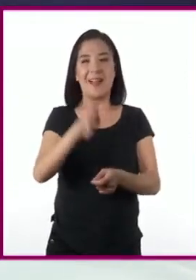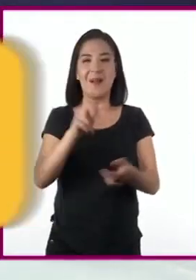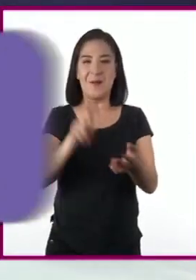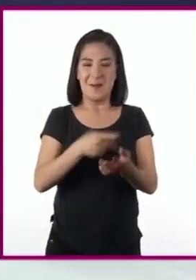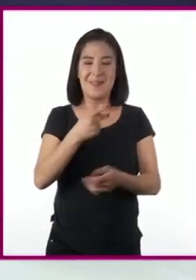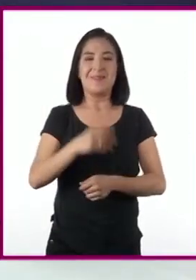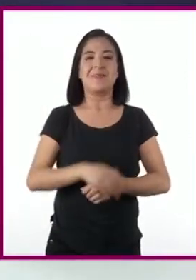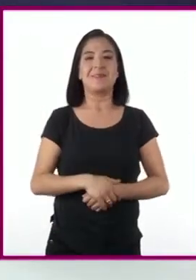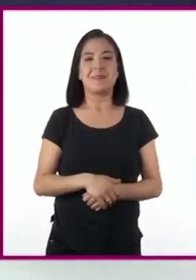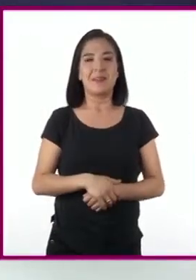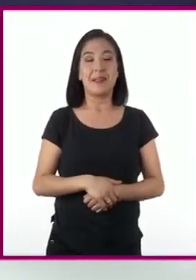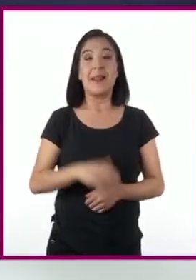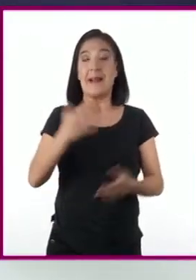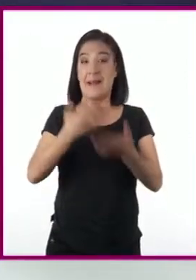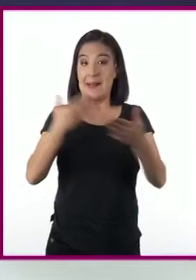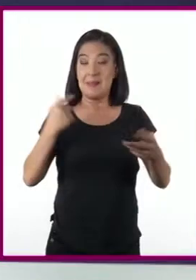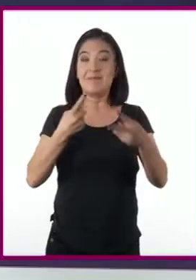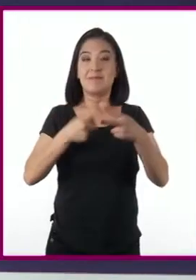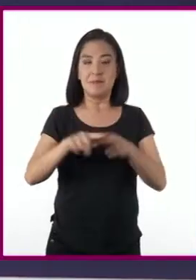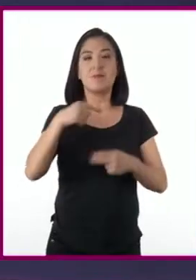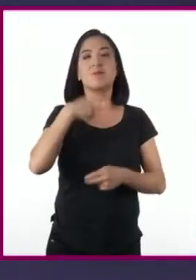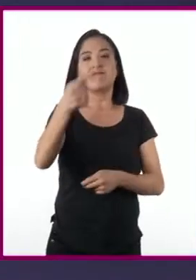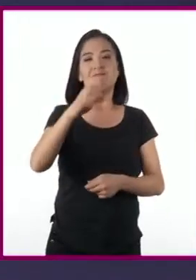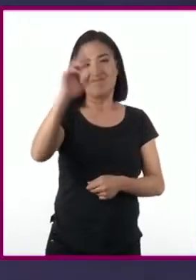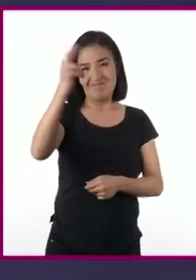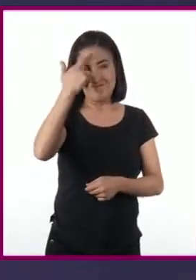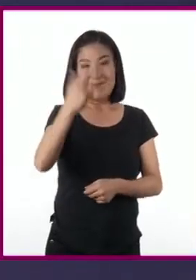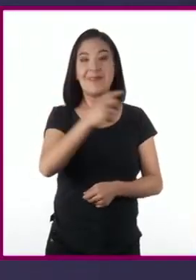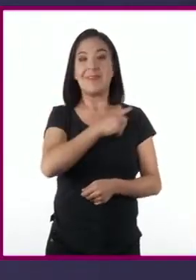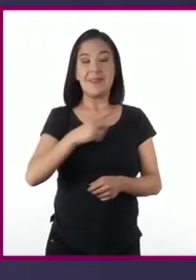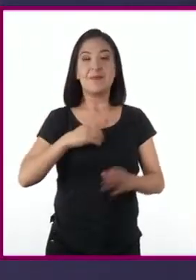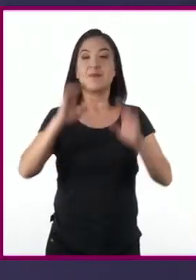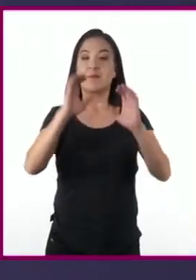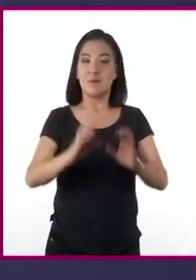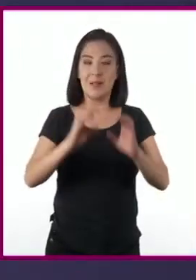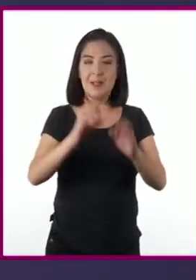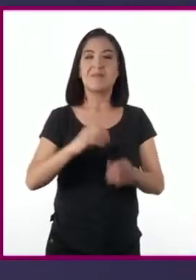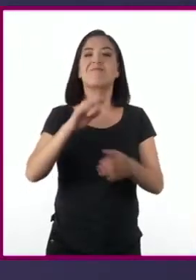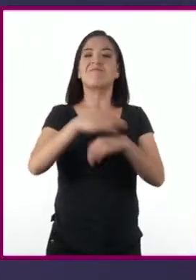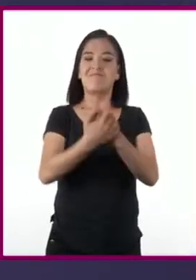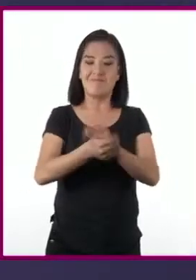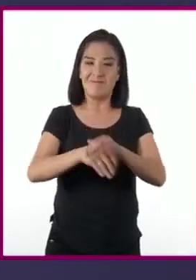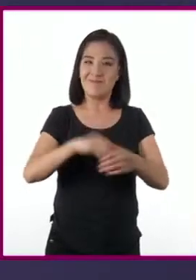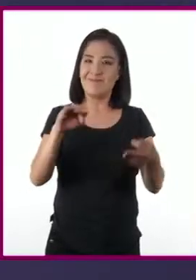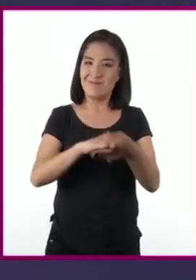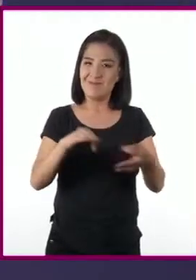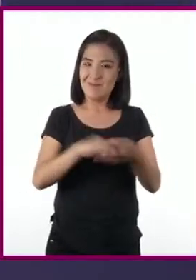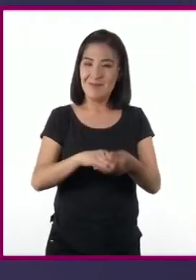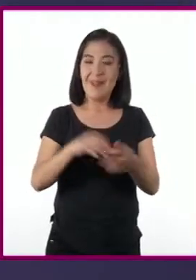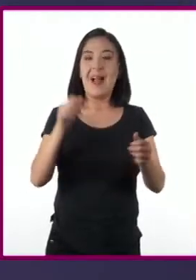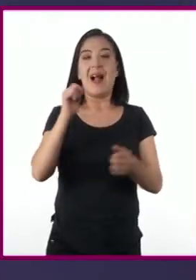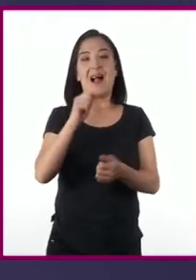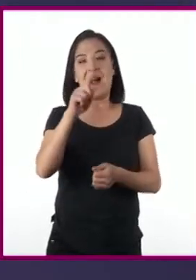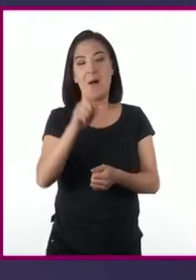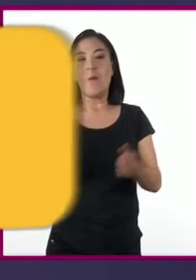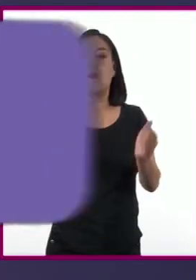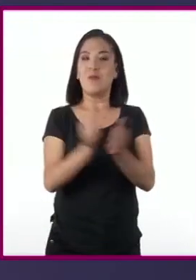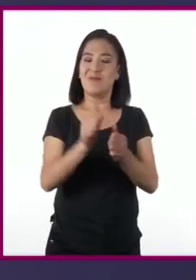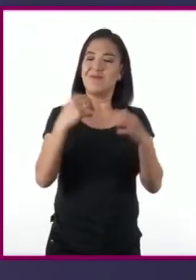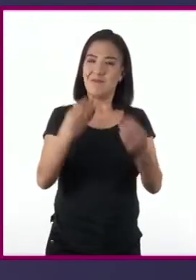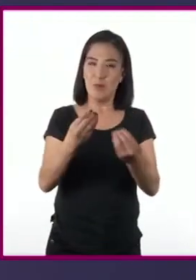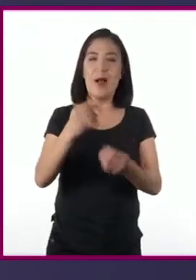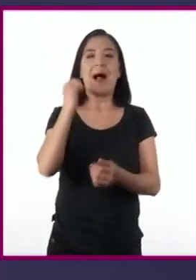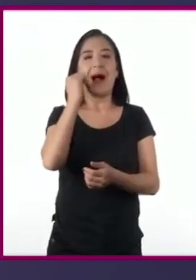nuevo. Antes de iniciar, les recuerdo que debemos seguir cuidándonos lavando frecuentemente nuestras manos con agua y